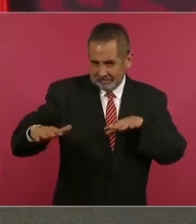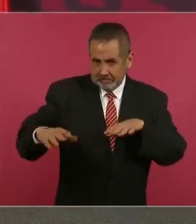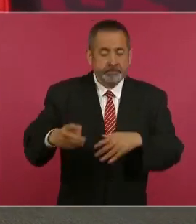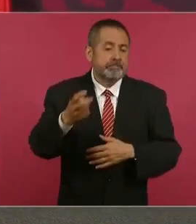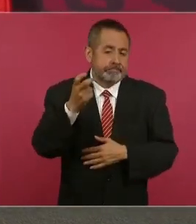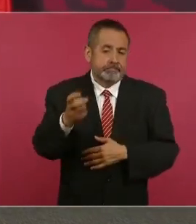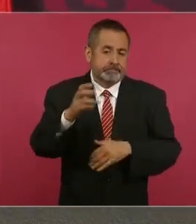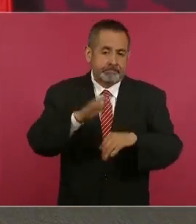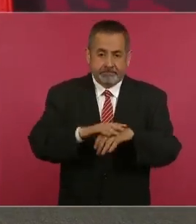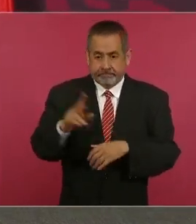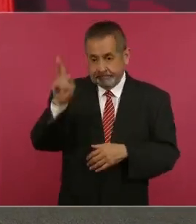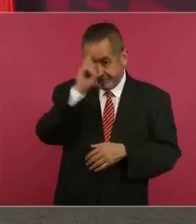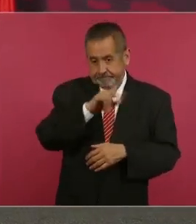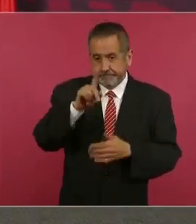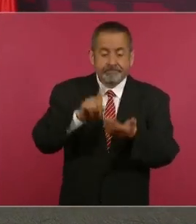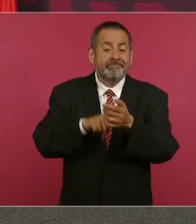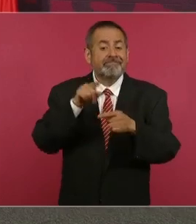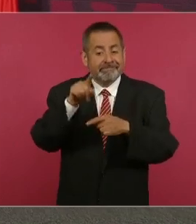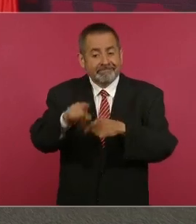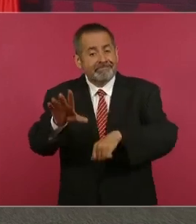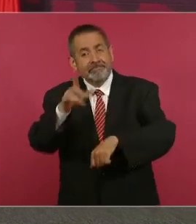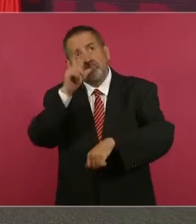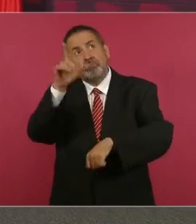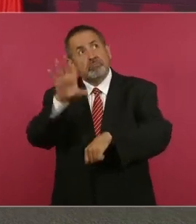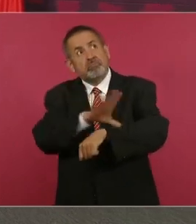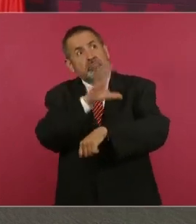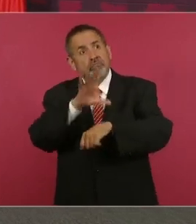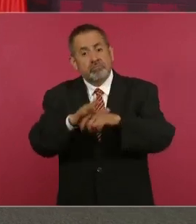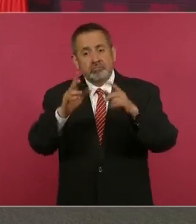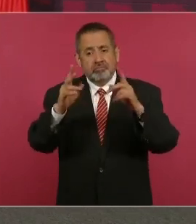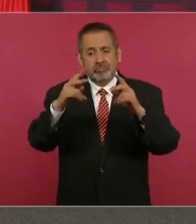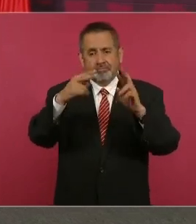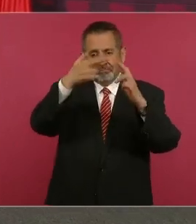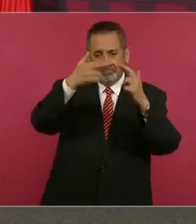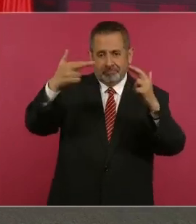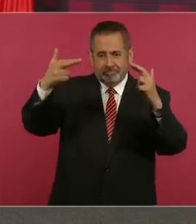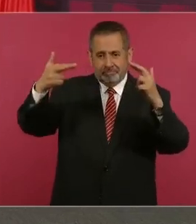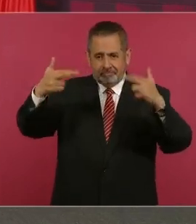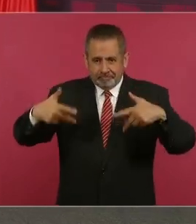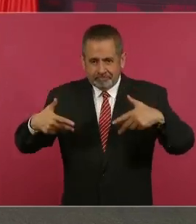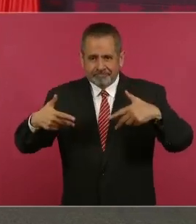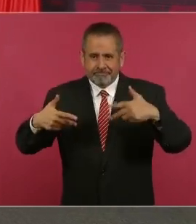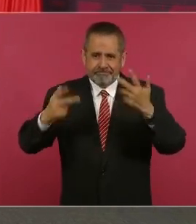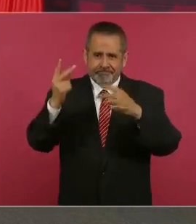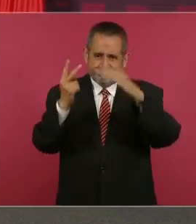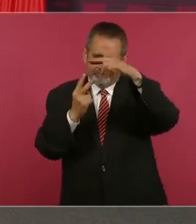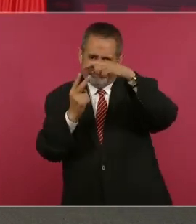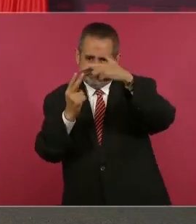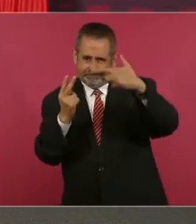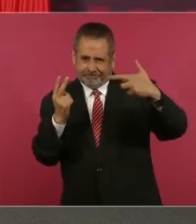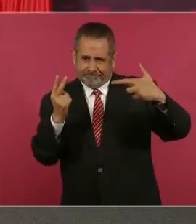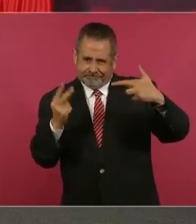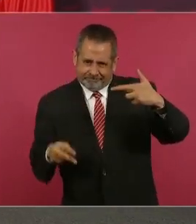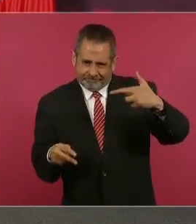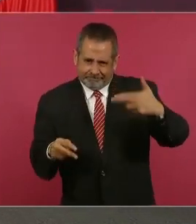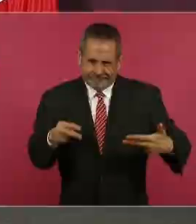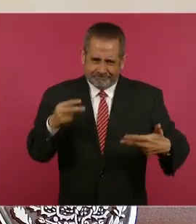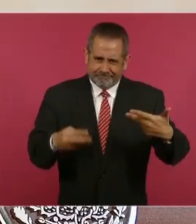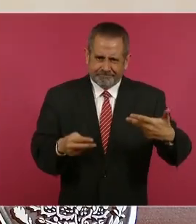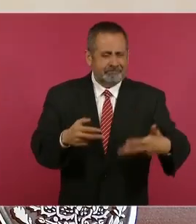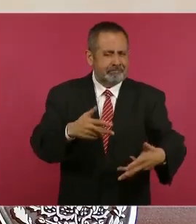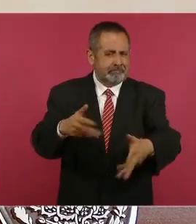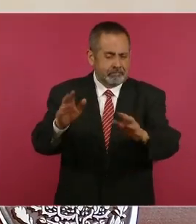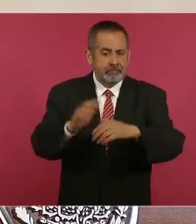afectó todo el sistema eléctrico. Entonces, la parte de Renacimiento, o sea, lo que